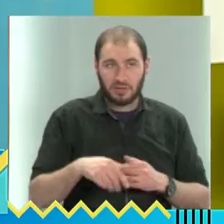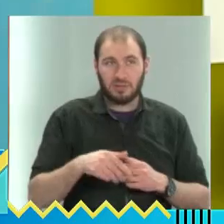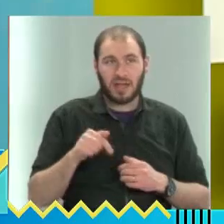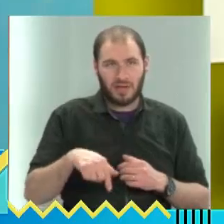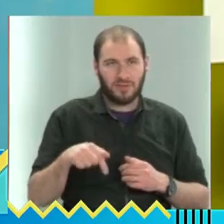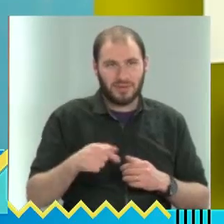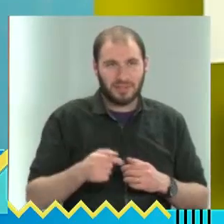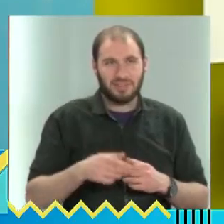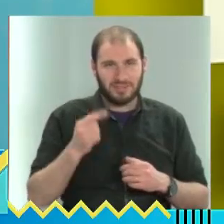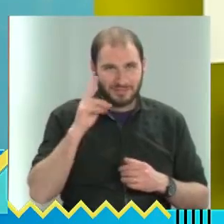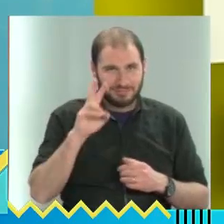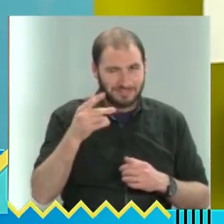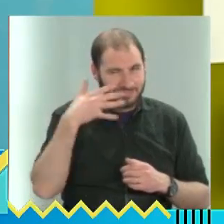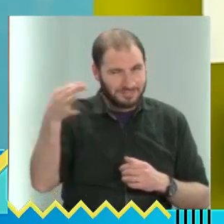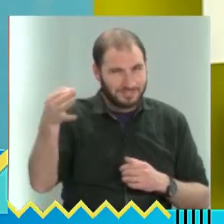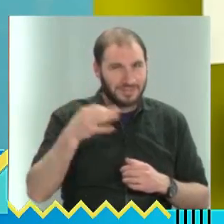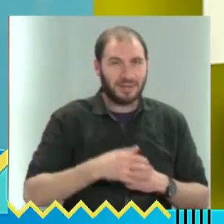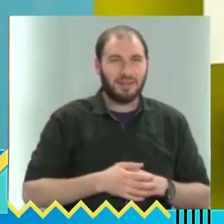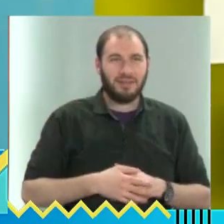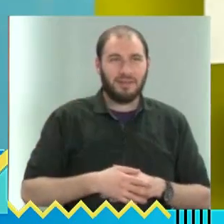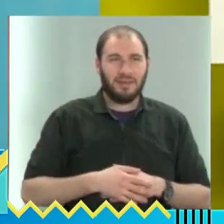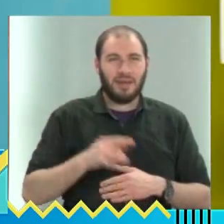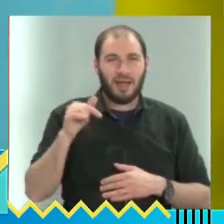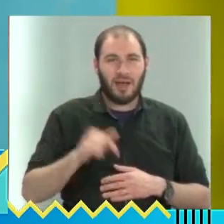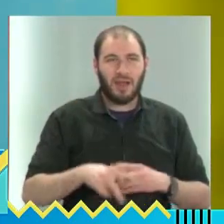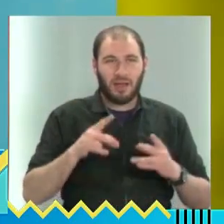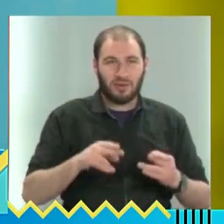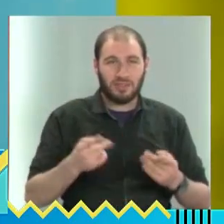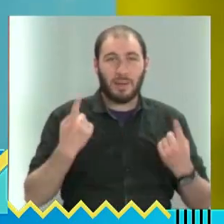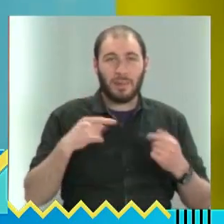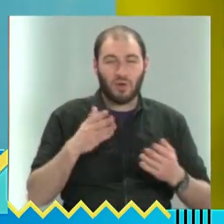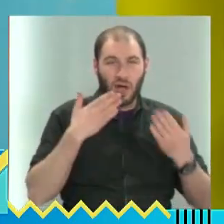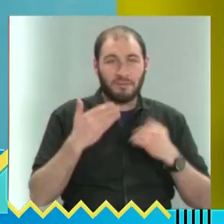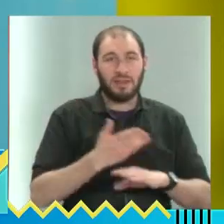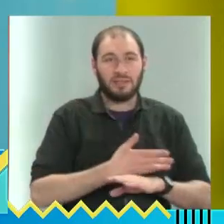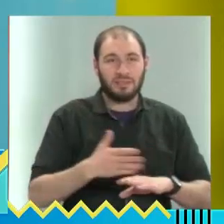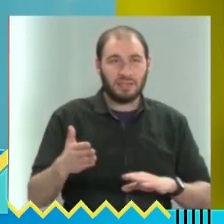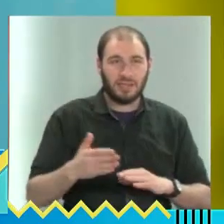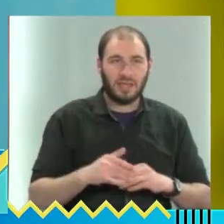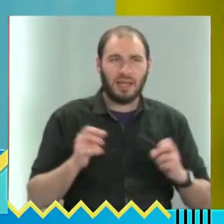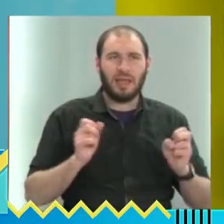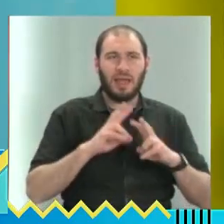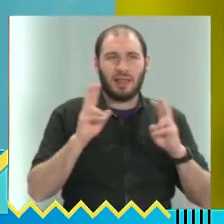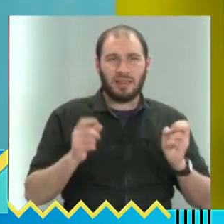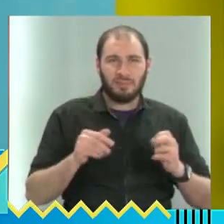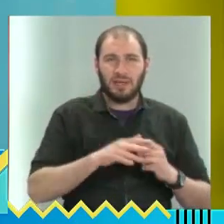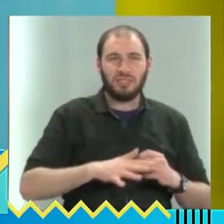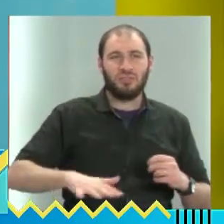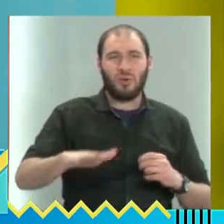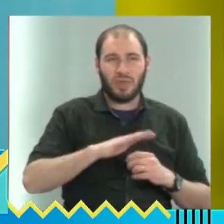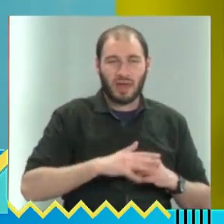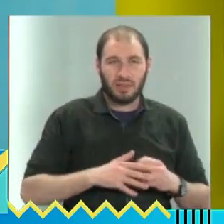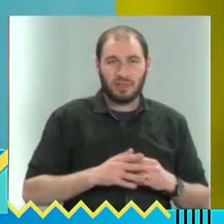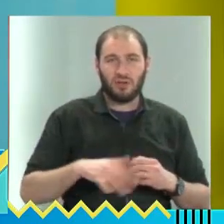Viste ahora, ya la tengo calada, me estaba mirando de reojo. Nos vamos a ir a un corte, pero vamos a seguir hablando, por supuesto, de lo que tiene que ver con la urbanización, ¿sí? Con